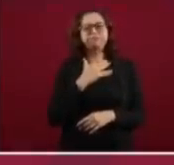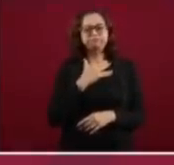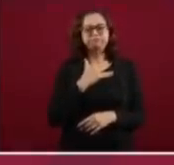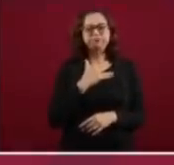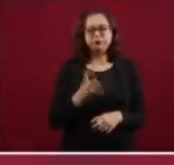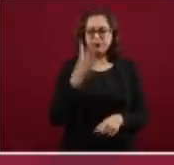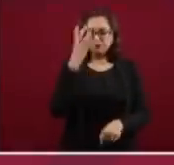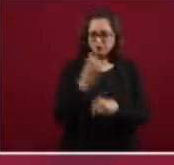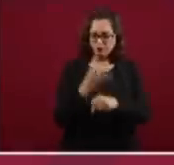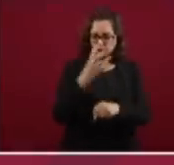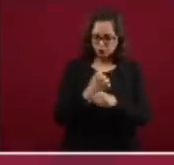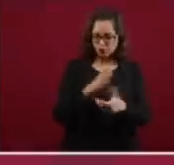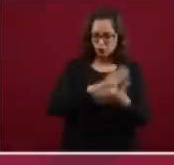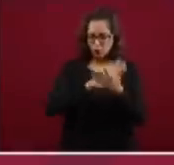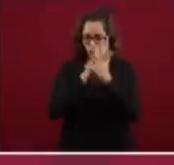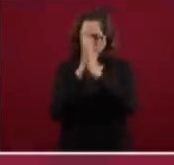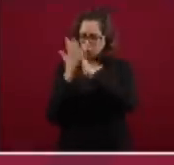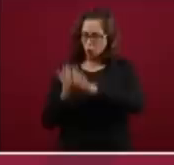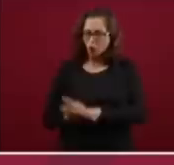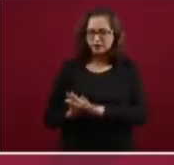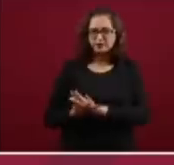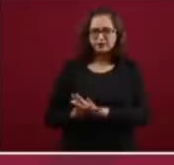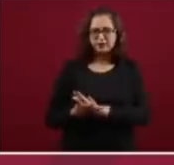la cuarta transformación significo